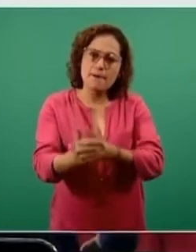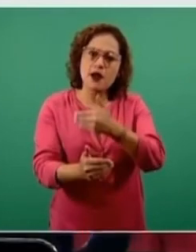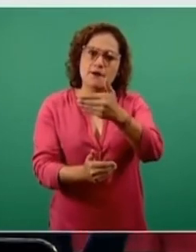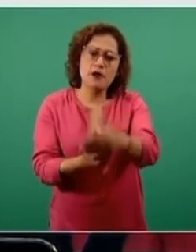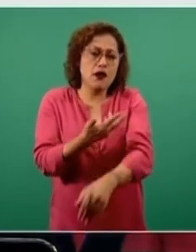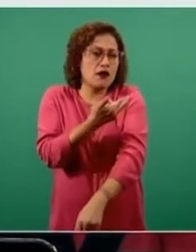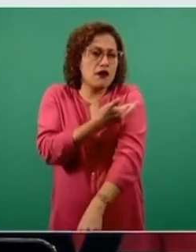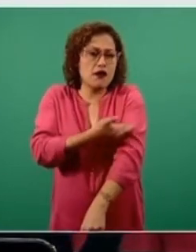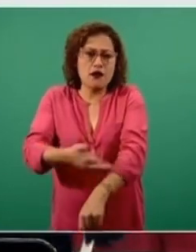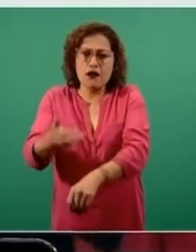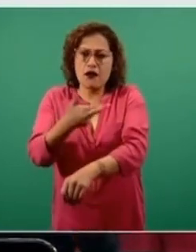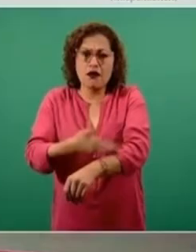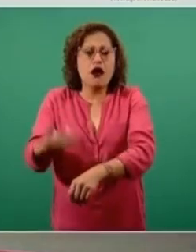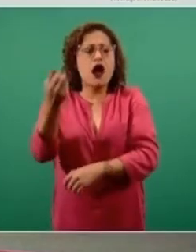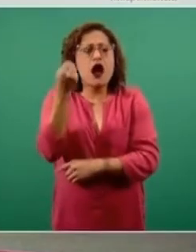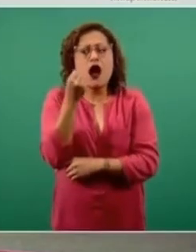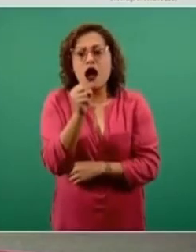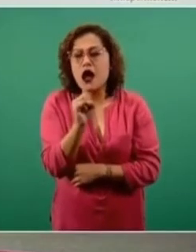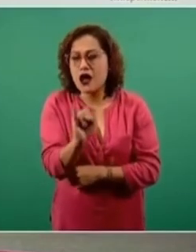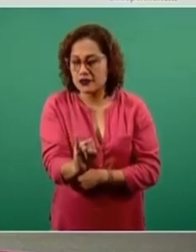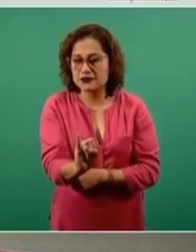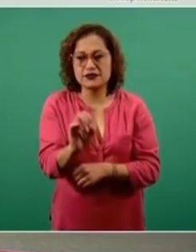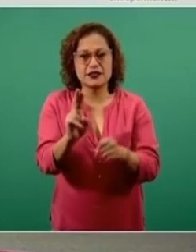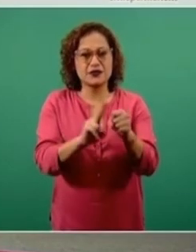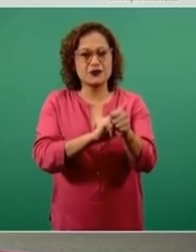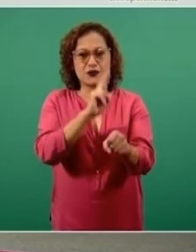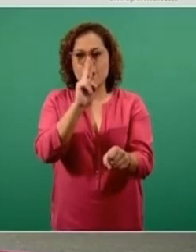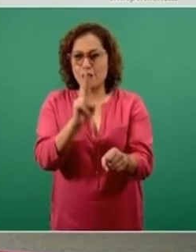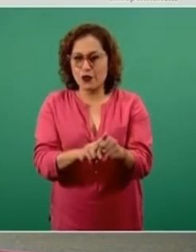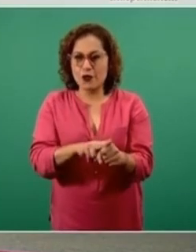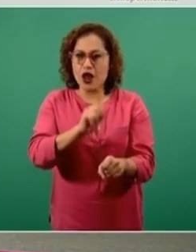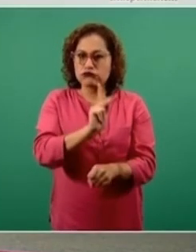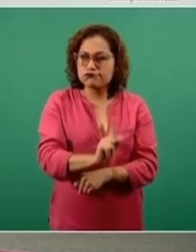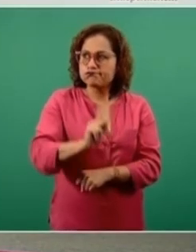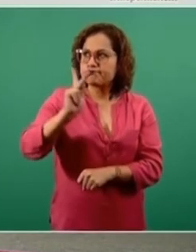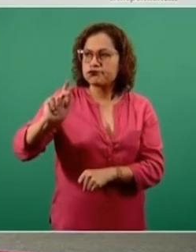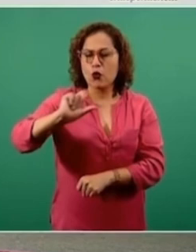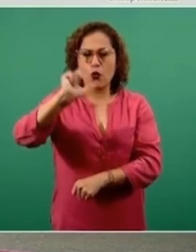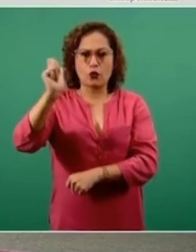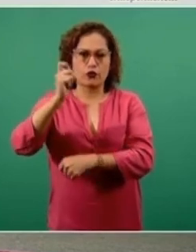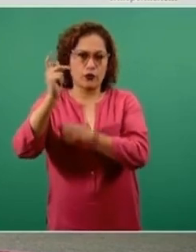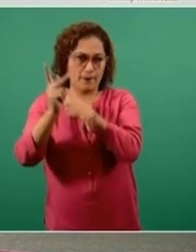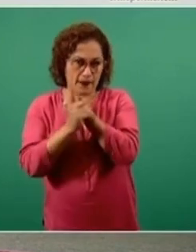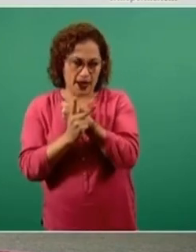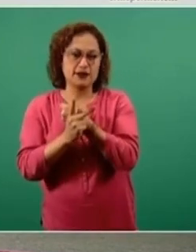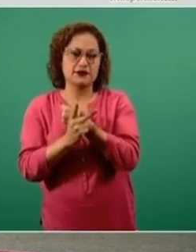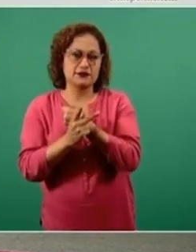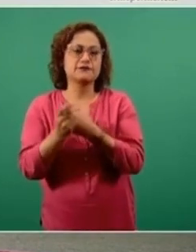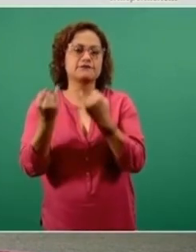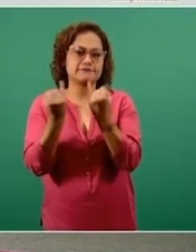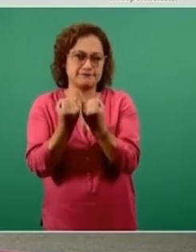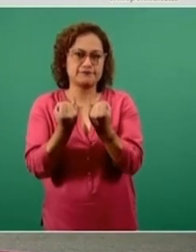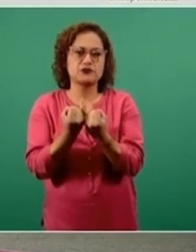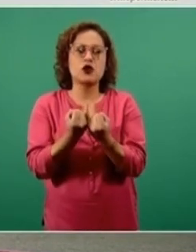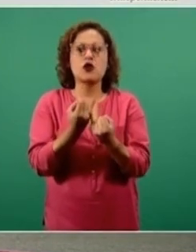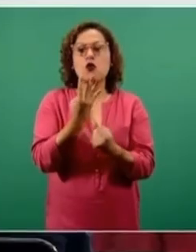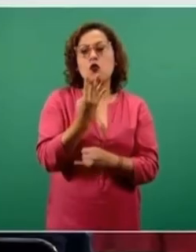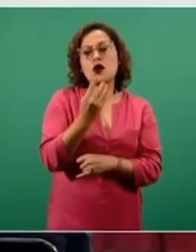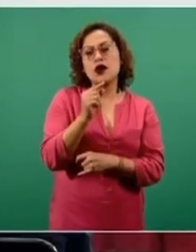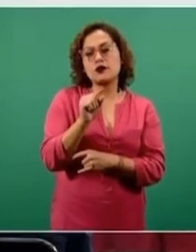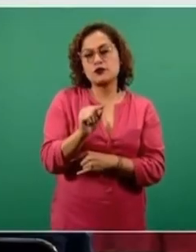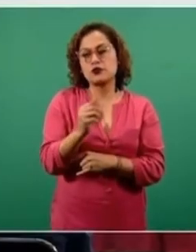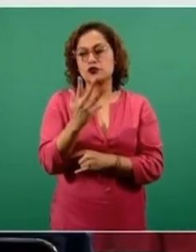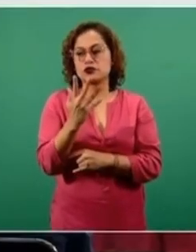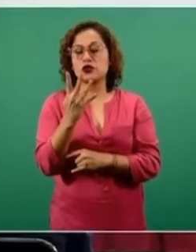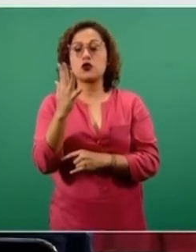Es un tiempo de proceso semejante al que ocurre en otros lugares y es de alrededor de 4.5 a 5 millones de